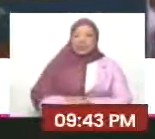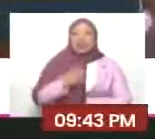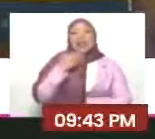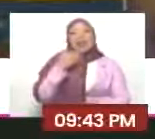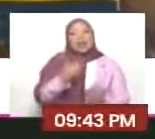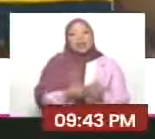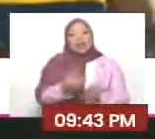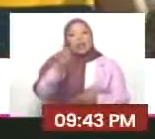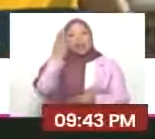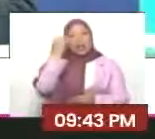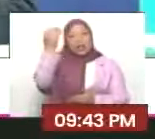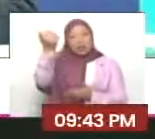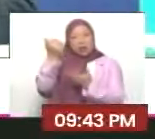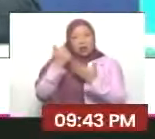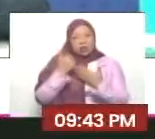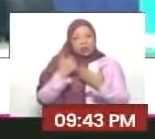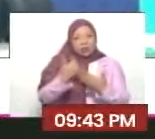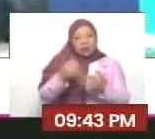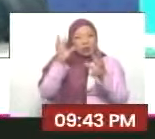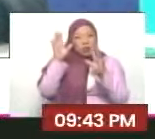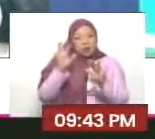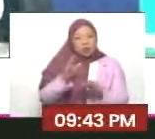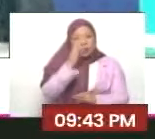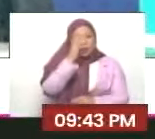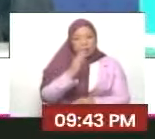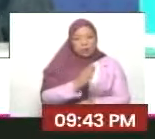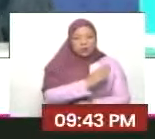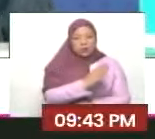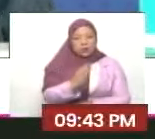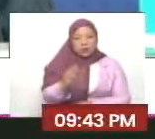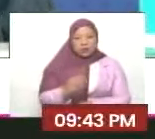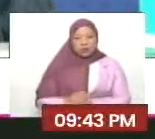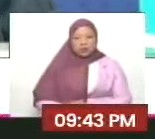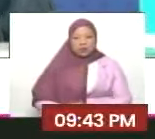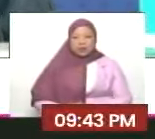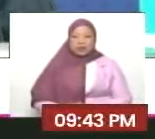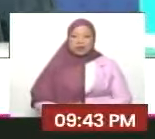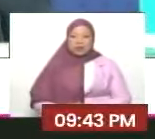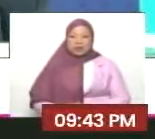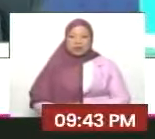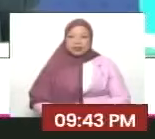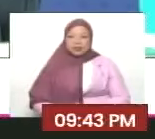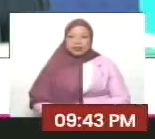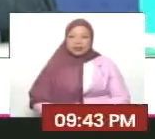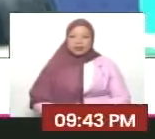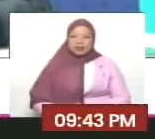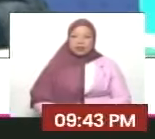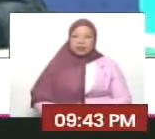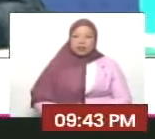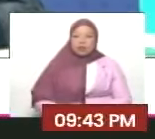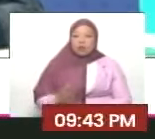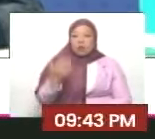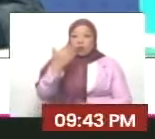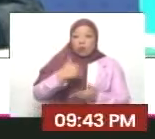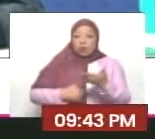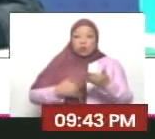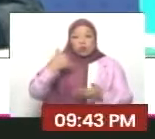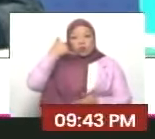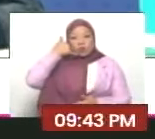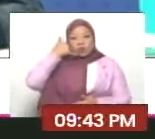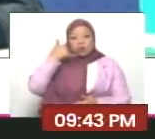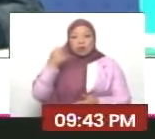Gracias, que Dios me lo bendiga. Que Dios me lo bendiga. Bueno, Leonel, con este teléfono gigante, bueno, se